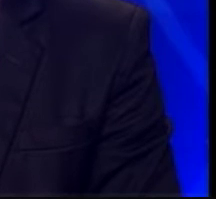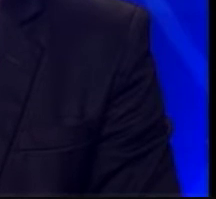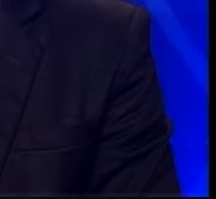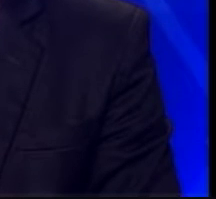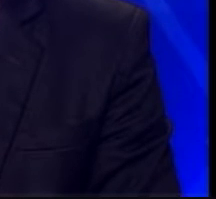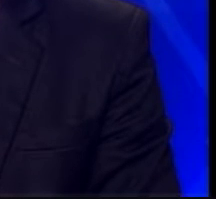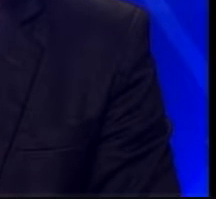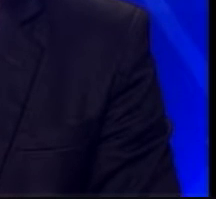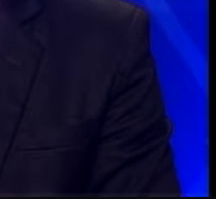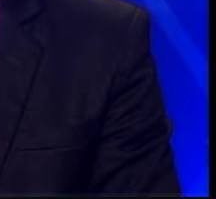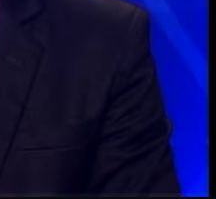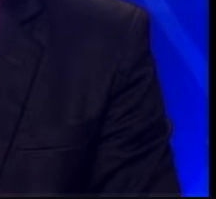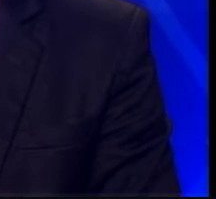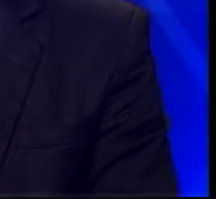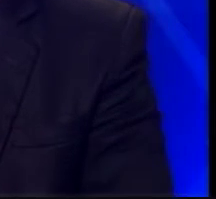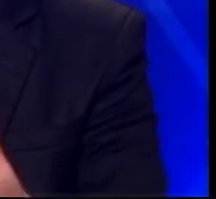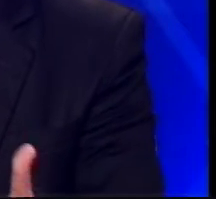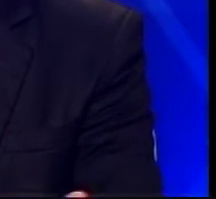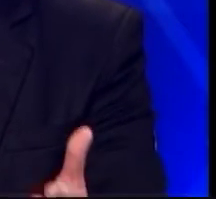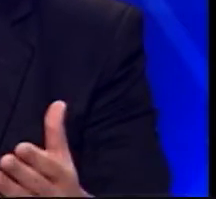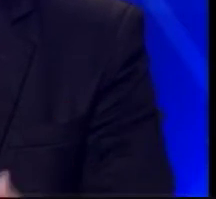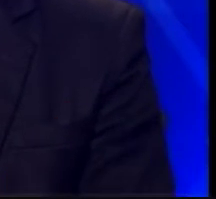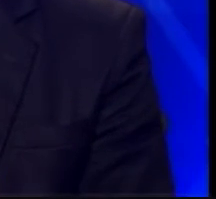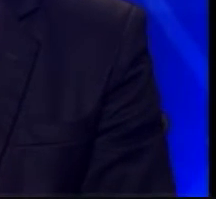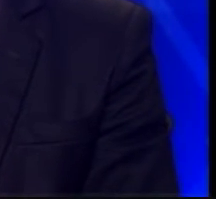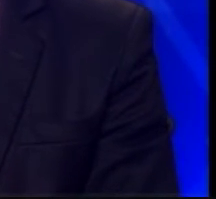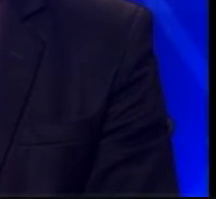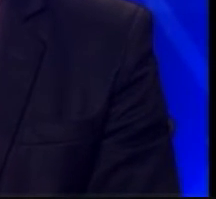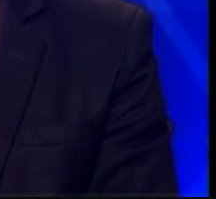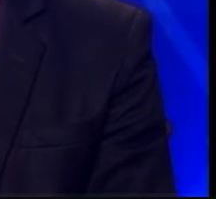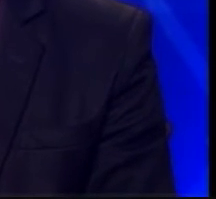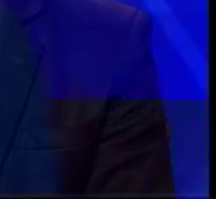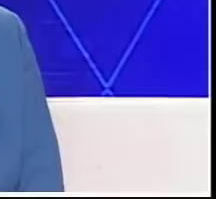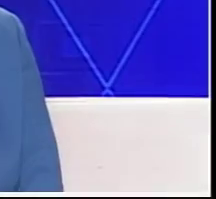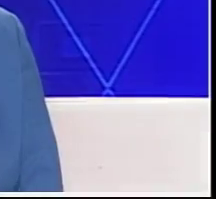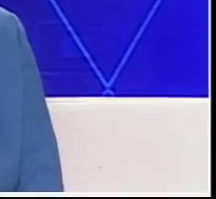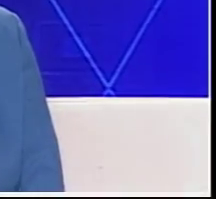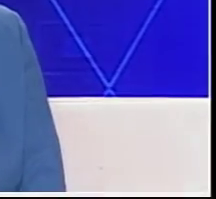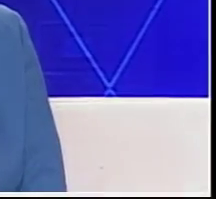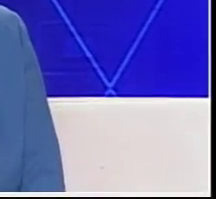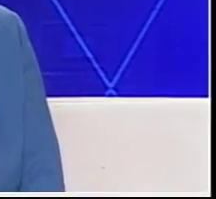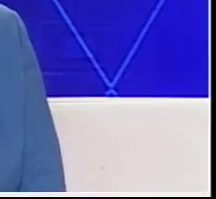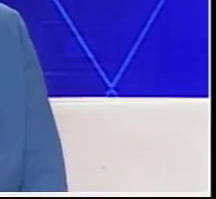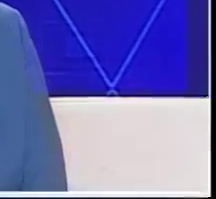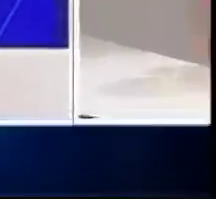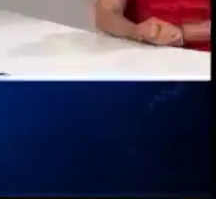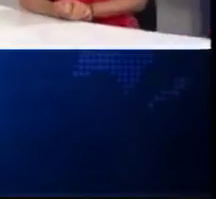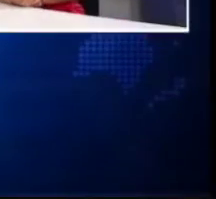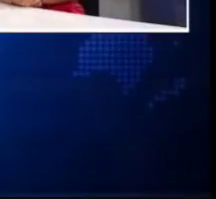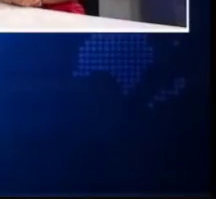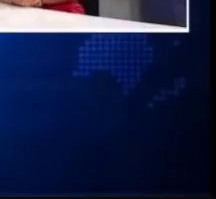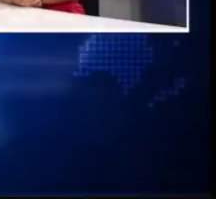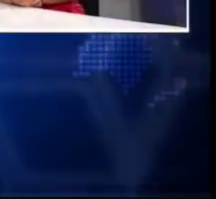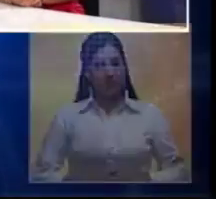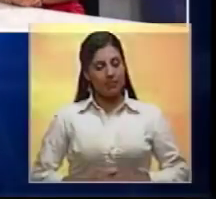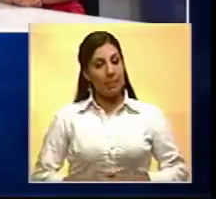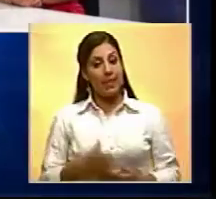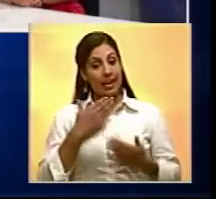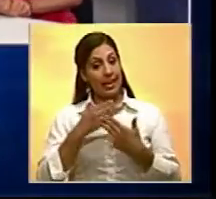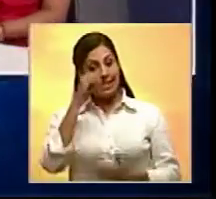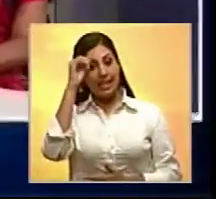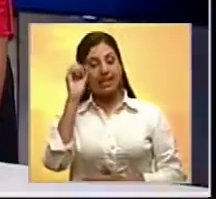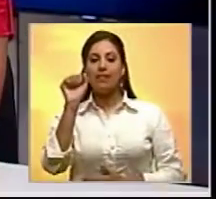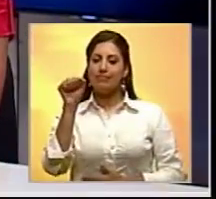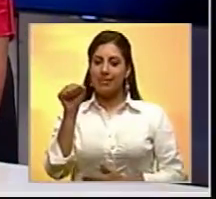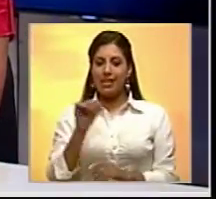con nosotros hoy en Entrevista a Venevisión. Gracias. Gracias a ustedes y que pasen una feliz tarde. Feliz tarde para todos. Lirio. Gracias, Endrina.